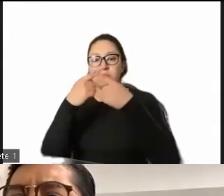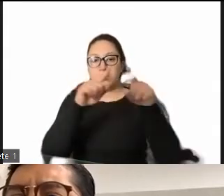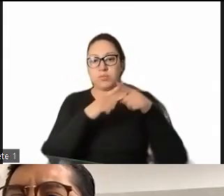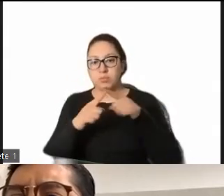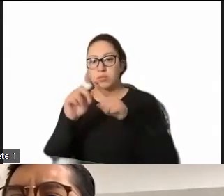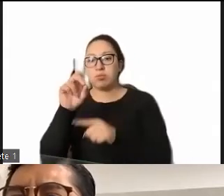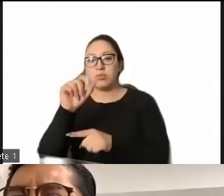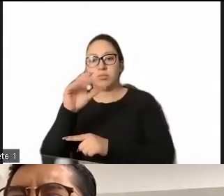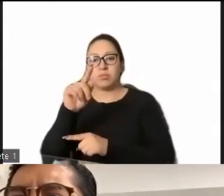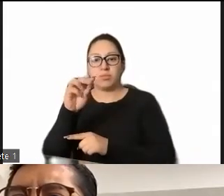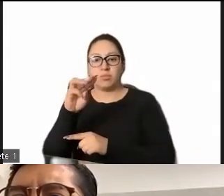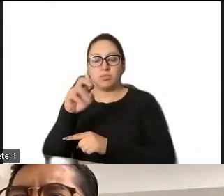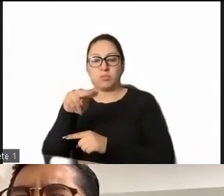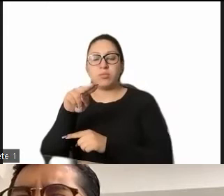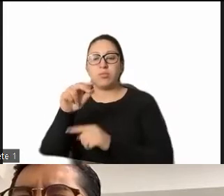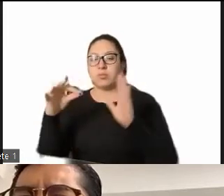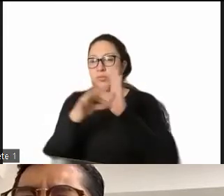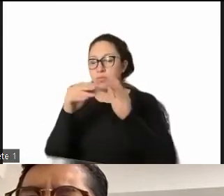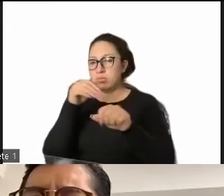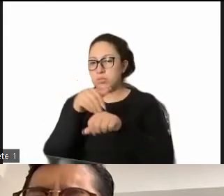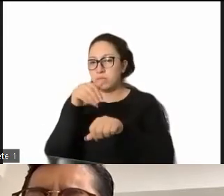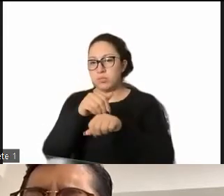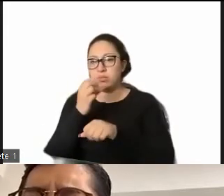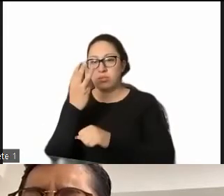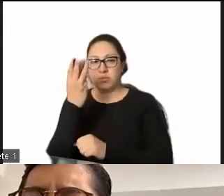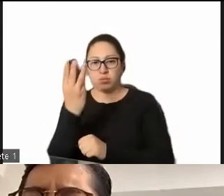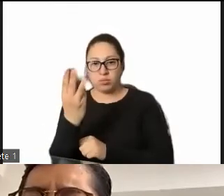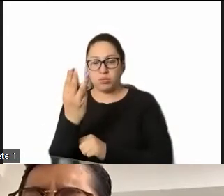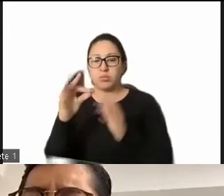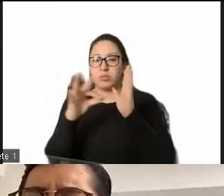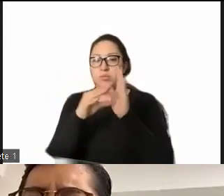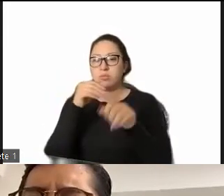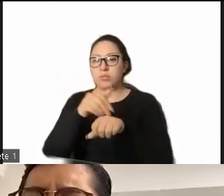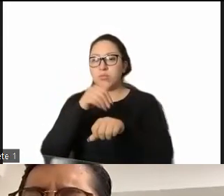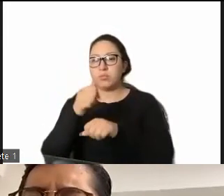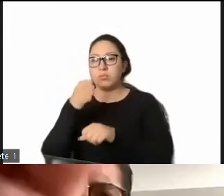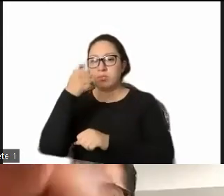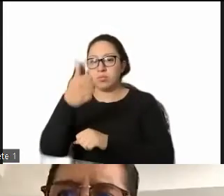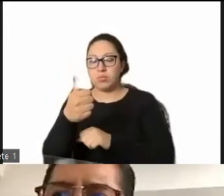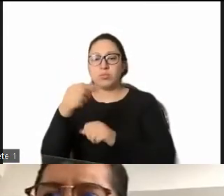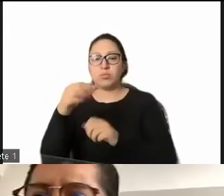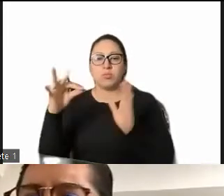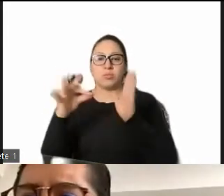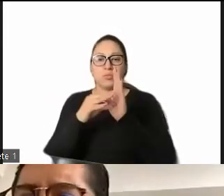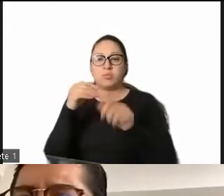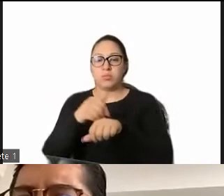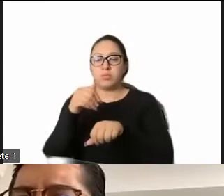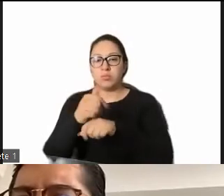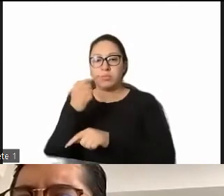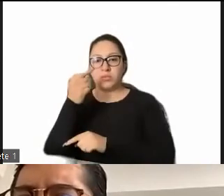comisión, enumerado en el número 3, en el número 6 y en el número 7,